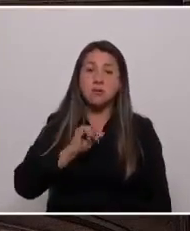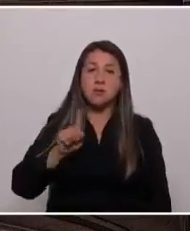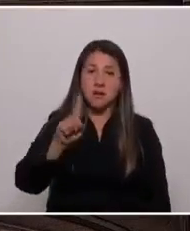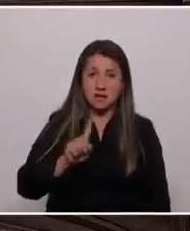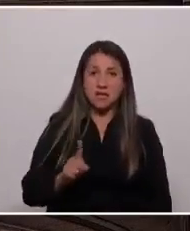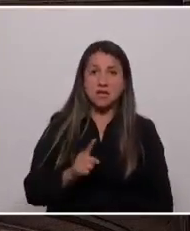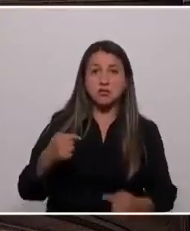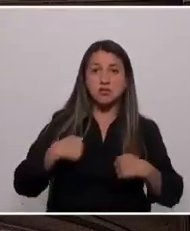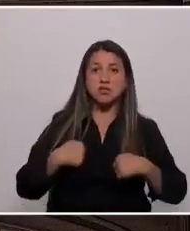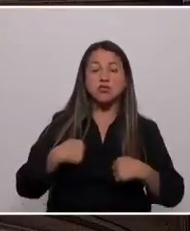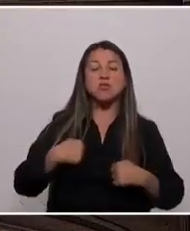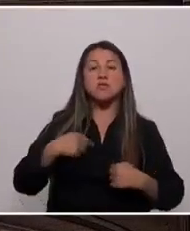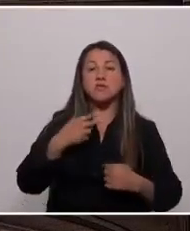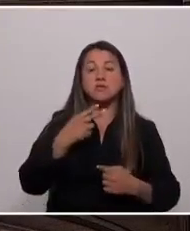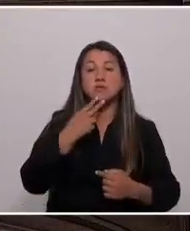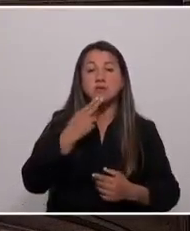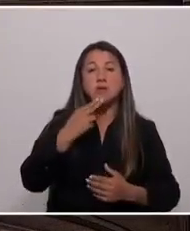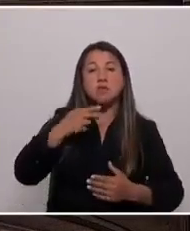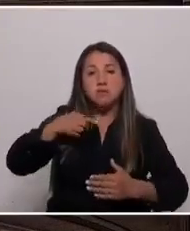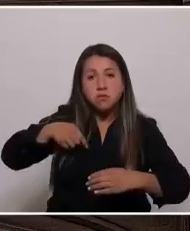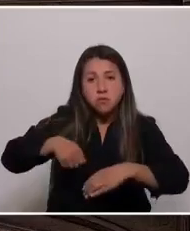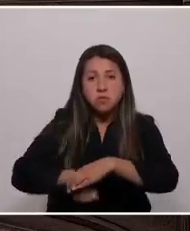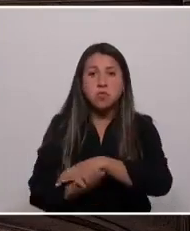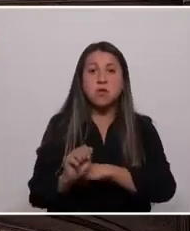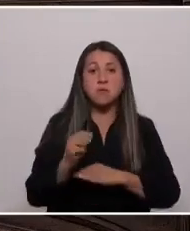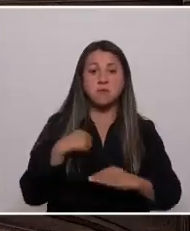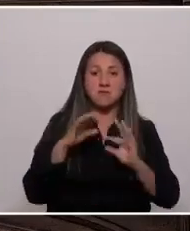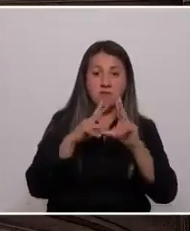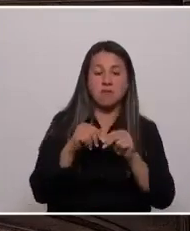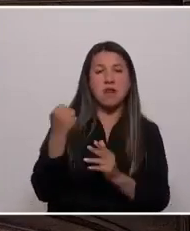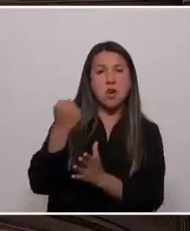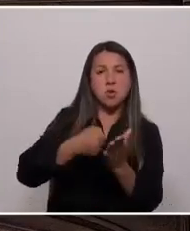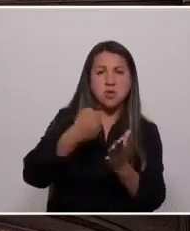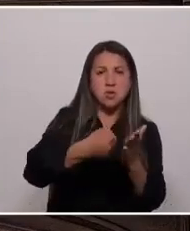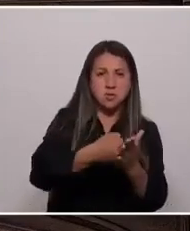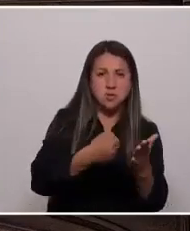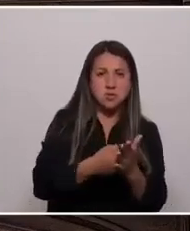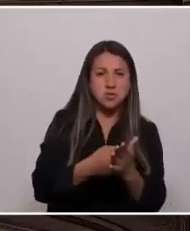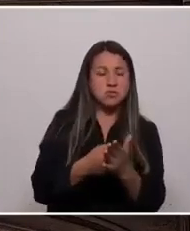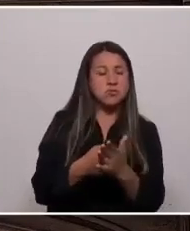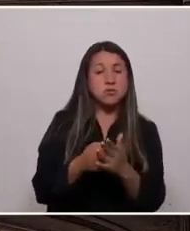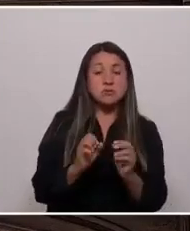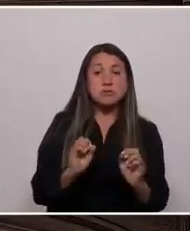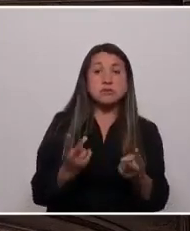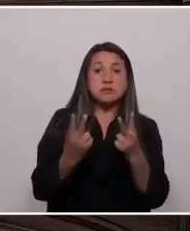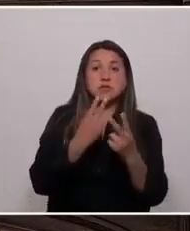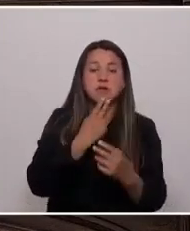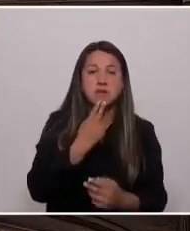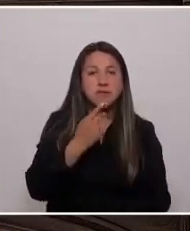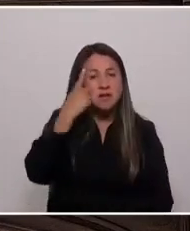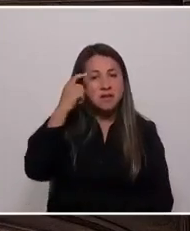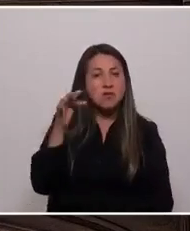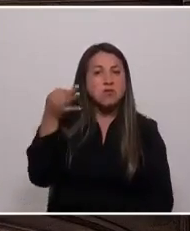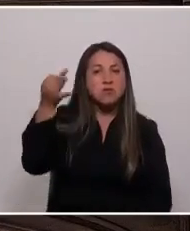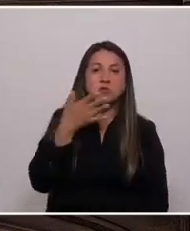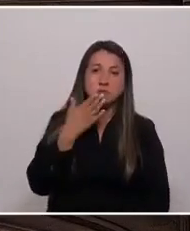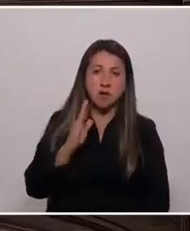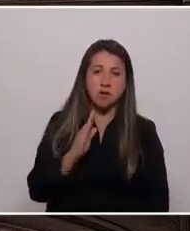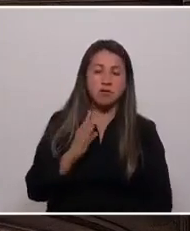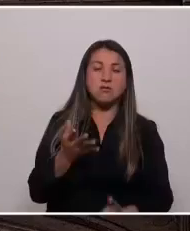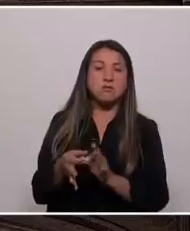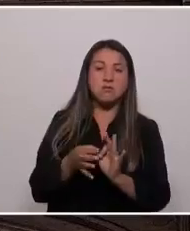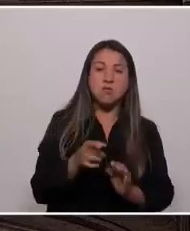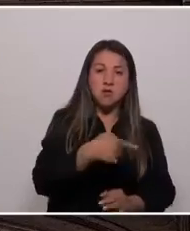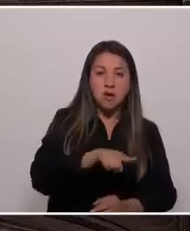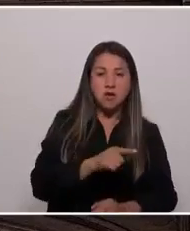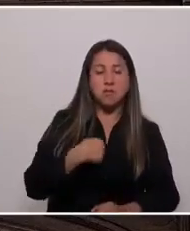de una familia que hasta el día de hoy lucha por mantenerse día a día porque al igual que muchos y muchas siguen creyendo en un futuro mejor por ellos por mis